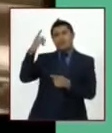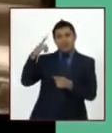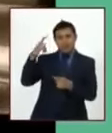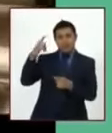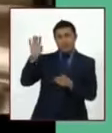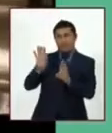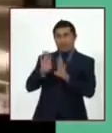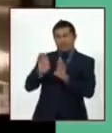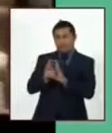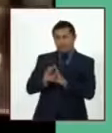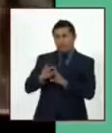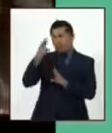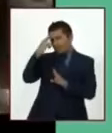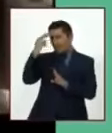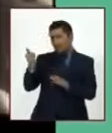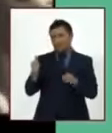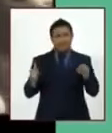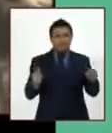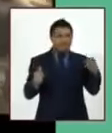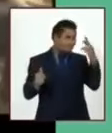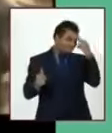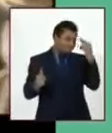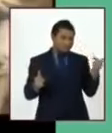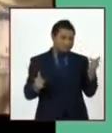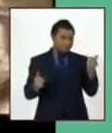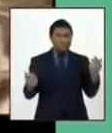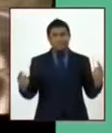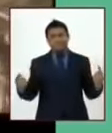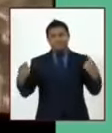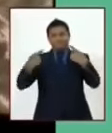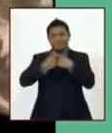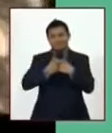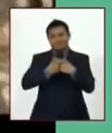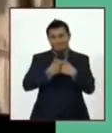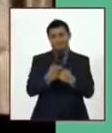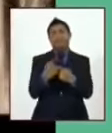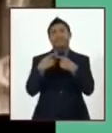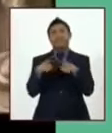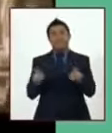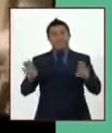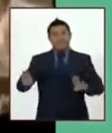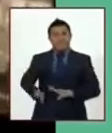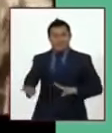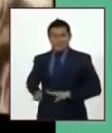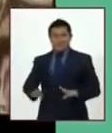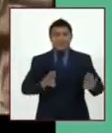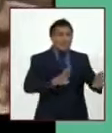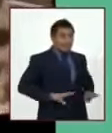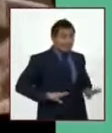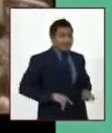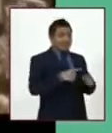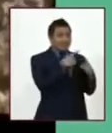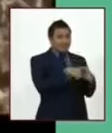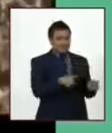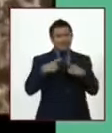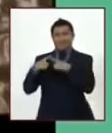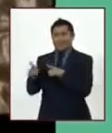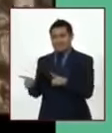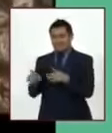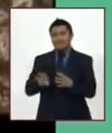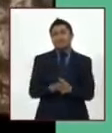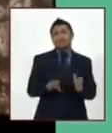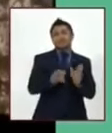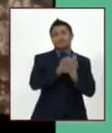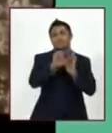tenido históricamente la arquitectura. Y la escultura, por ende, también tiene esta misma condición de movilidad, de idea, de